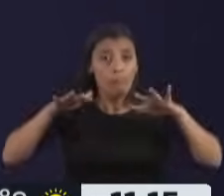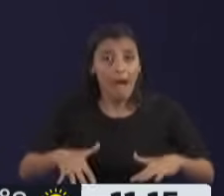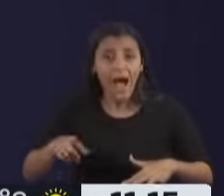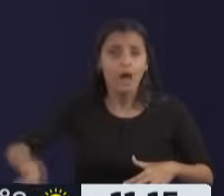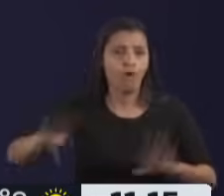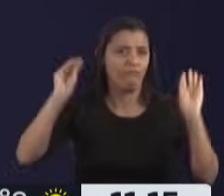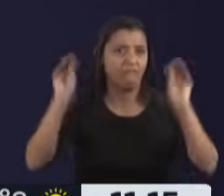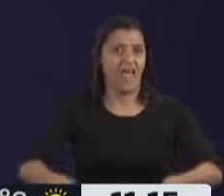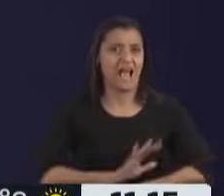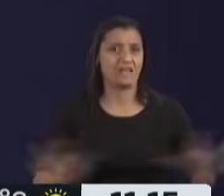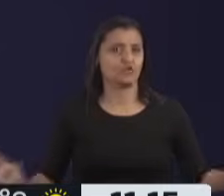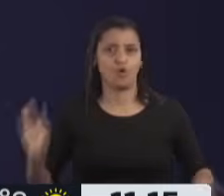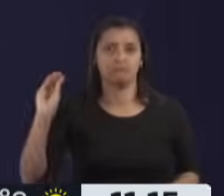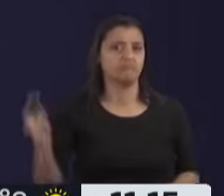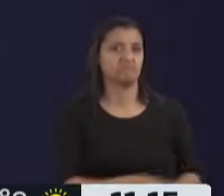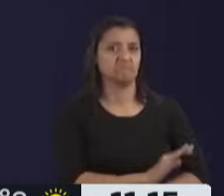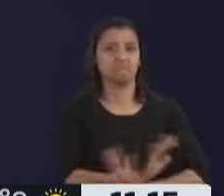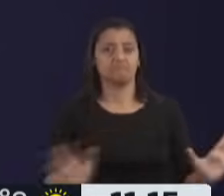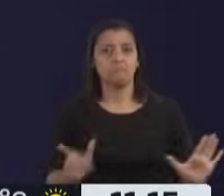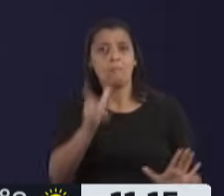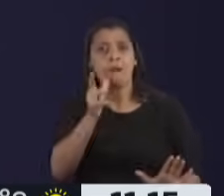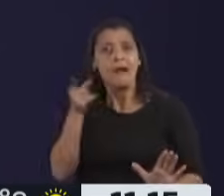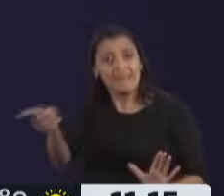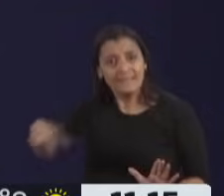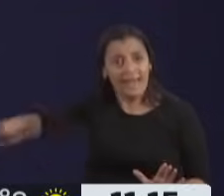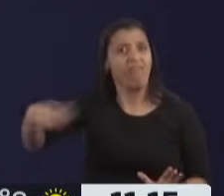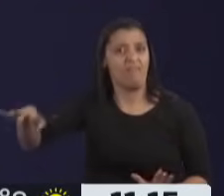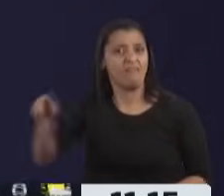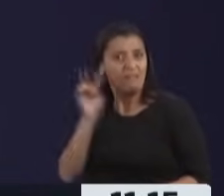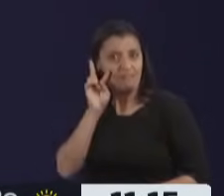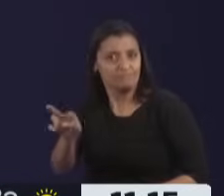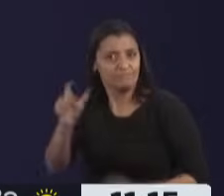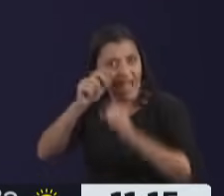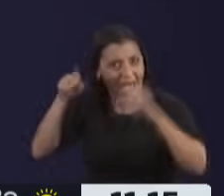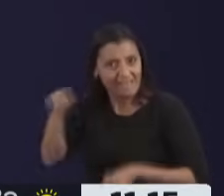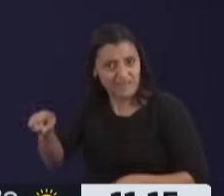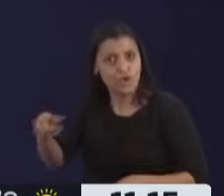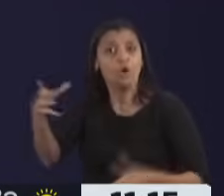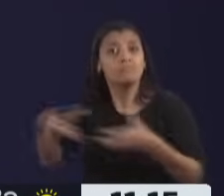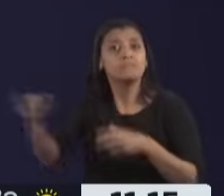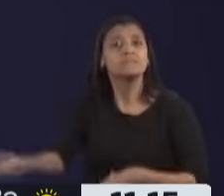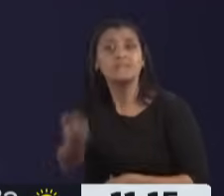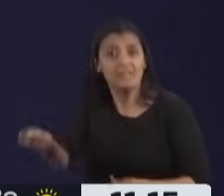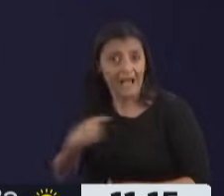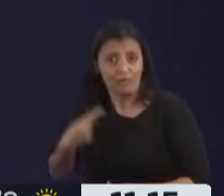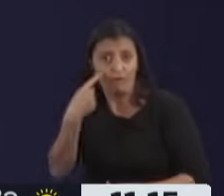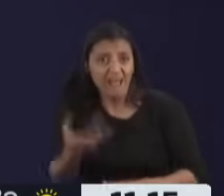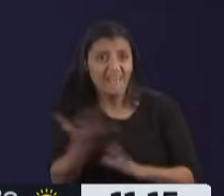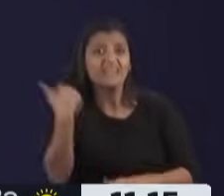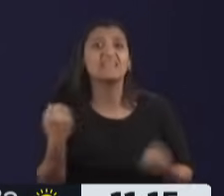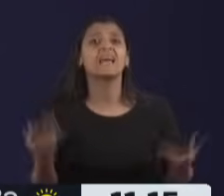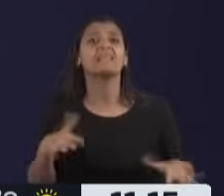absoluto fracaso y me parece que tienen que tomar nota, ¿no? El sindicalismo tiene que tomar nota de lo que pasó